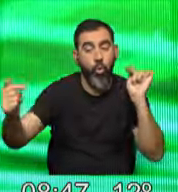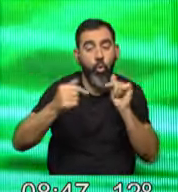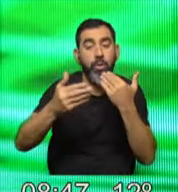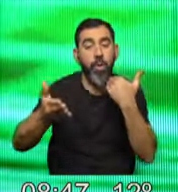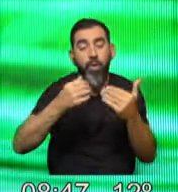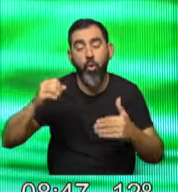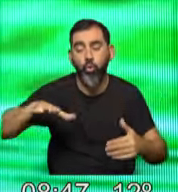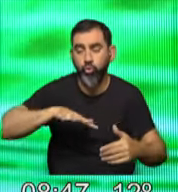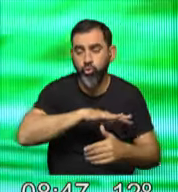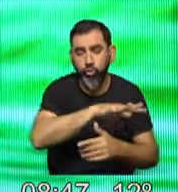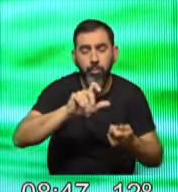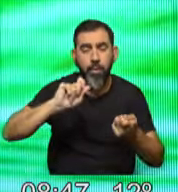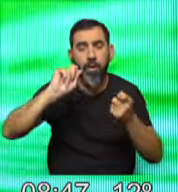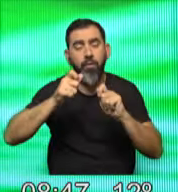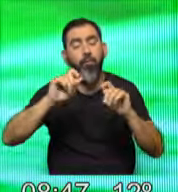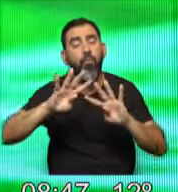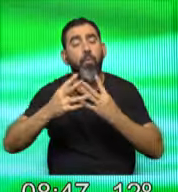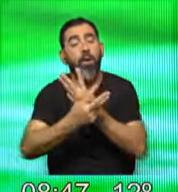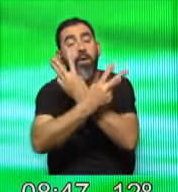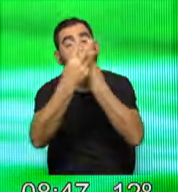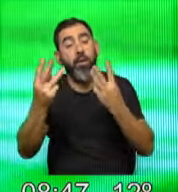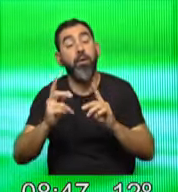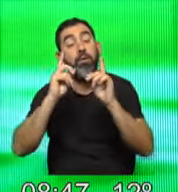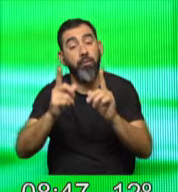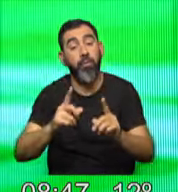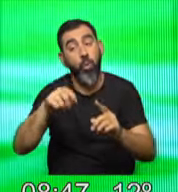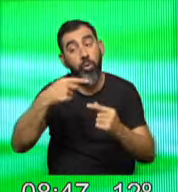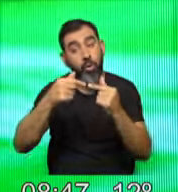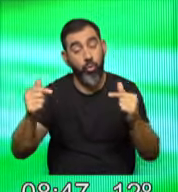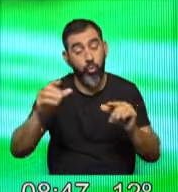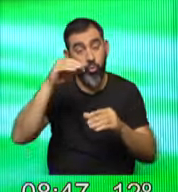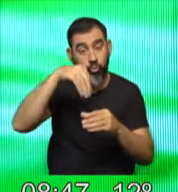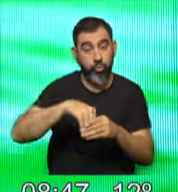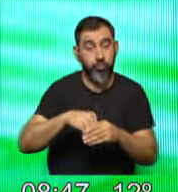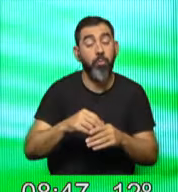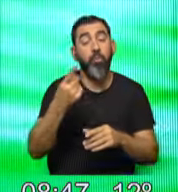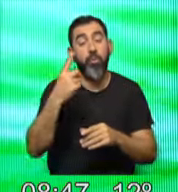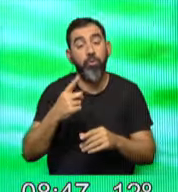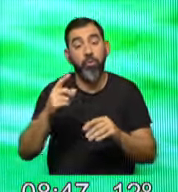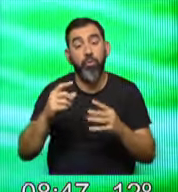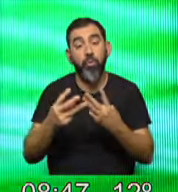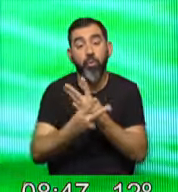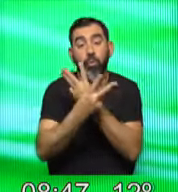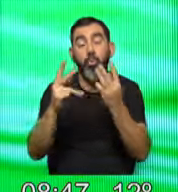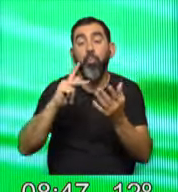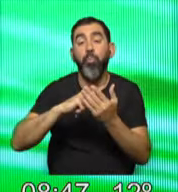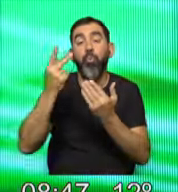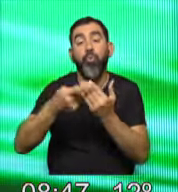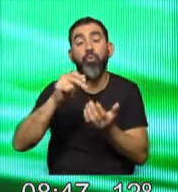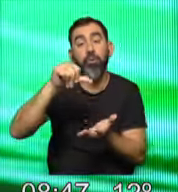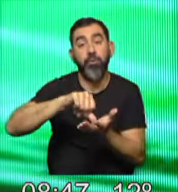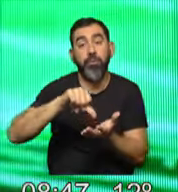un diálogo Social para una reforma integral de la seguridad social que también supone otro elemento no por eso está vinculado Al conjunto de un proyecto de país